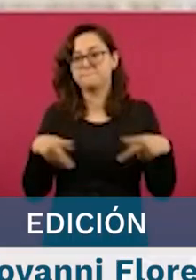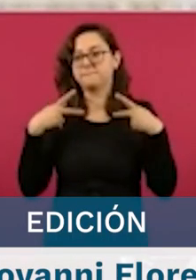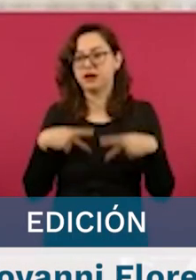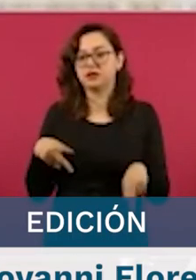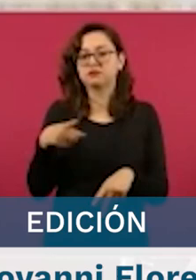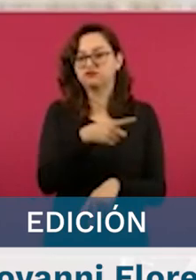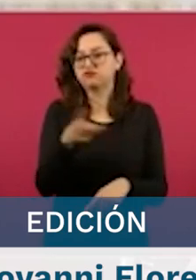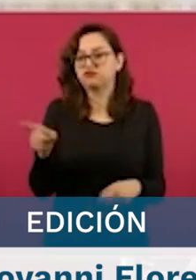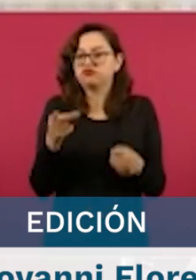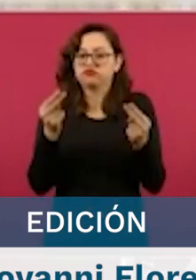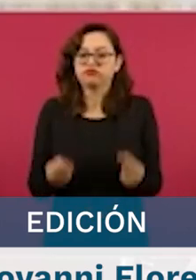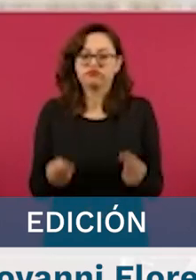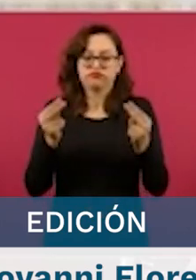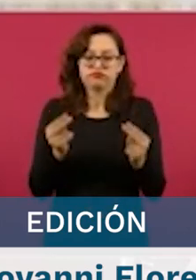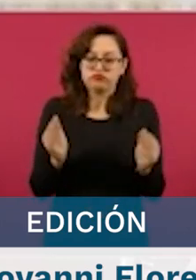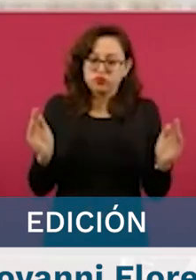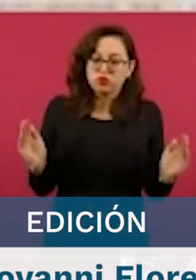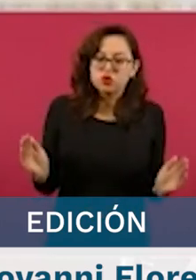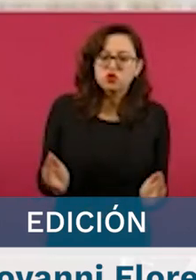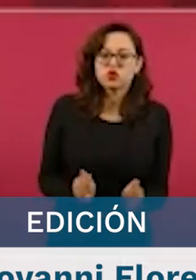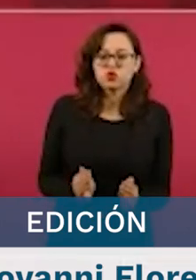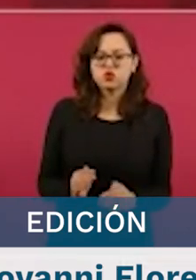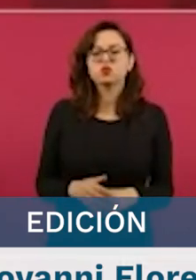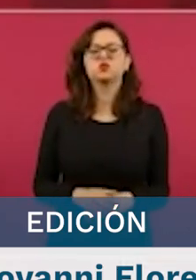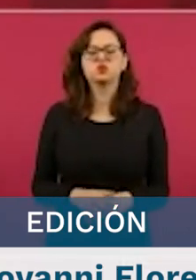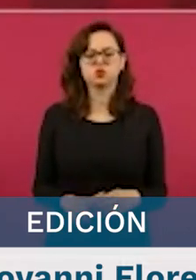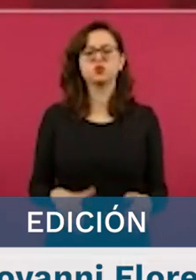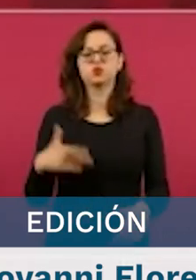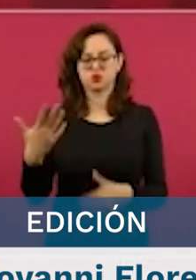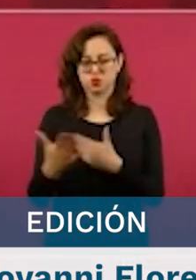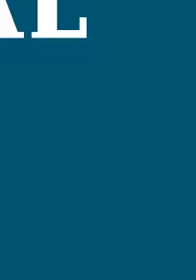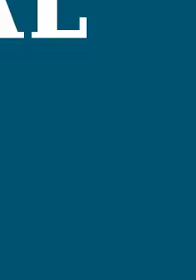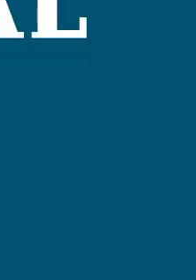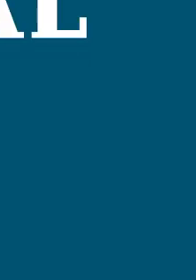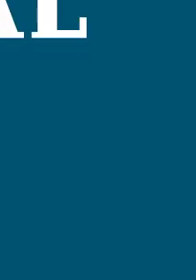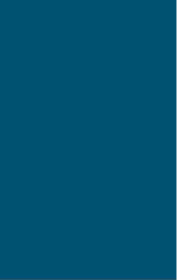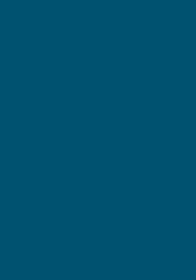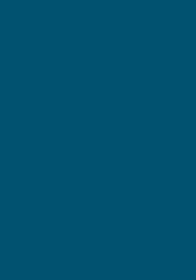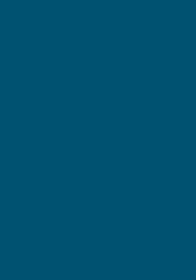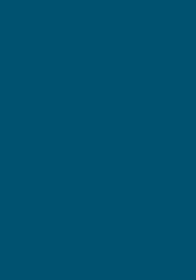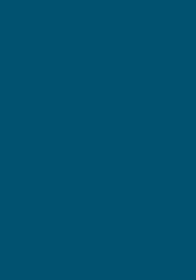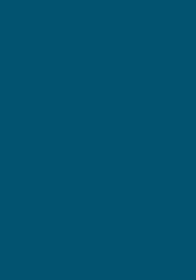tiene pequeños negocios. Vamos a presentar un informe y sí,